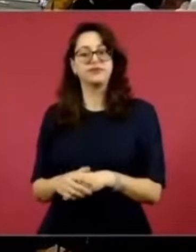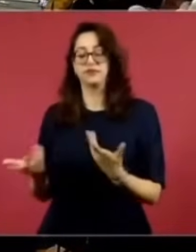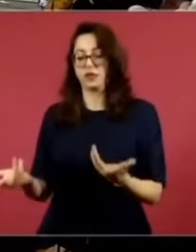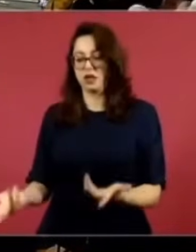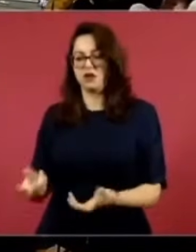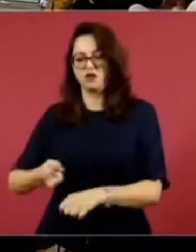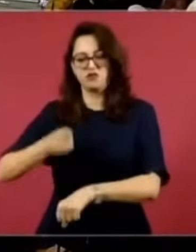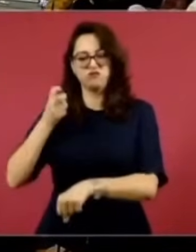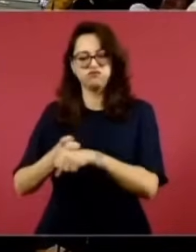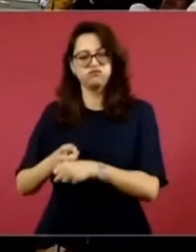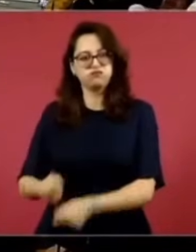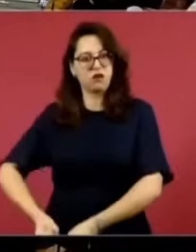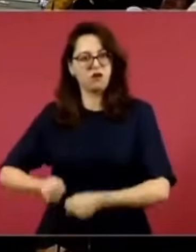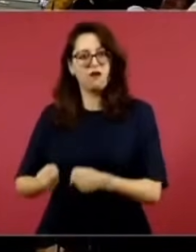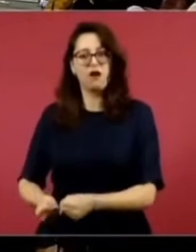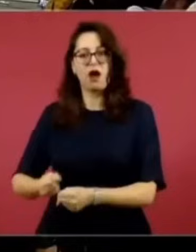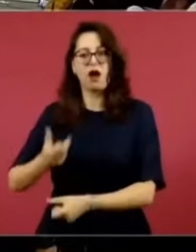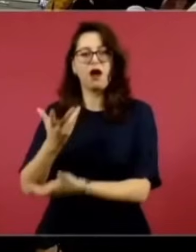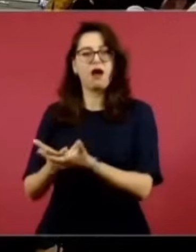artesanales,